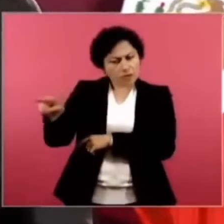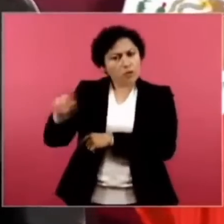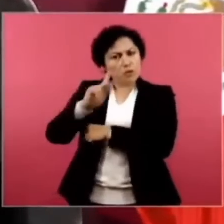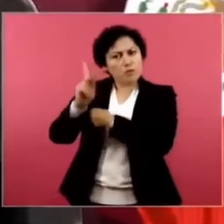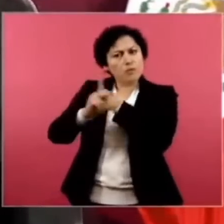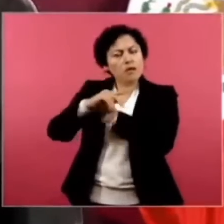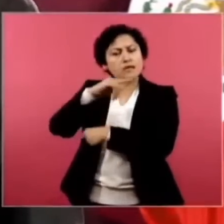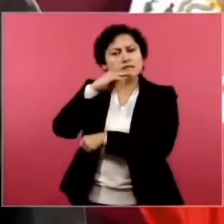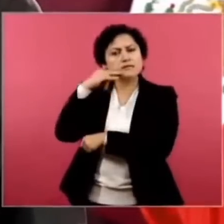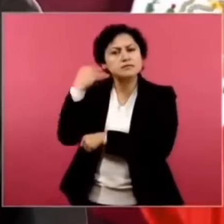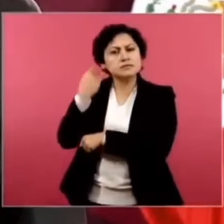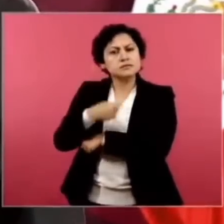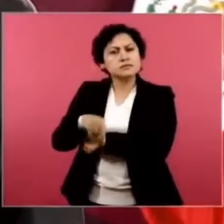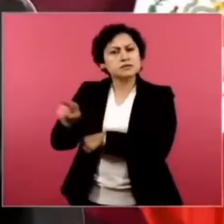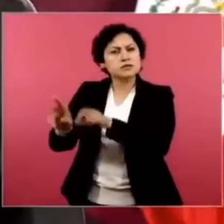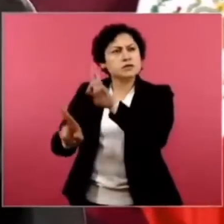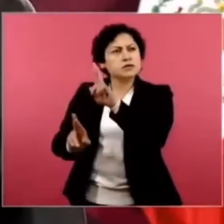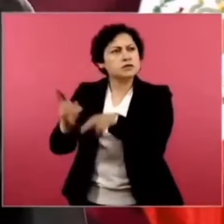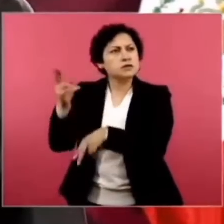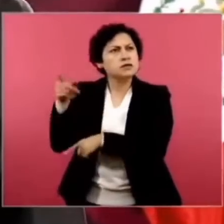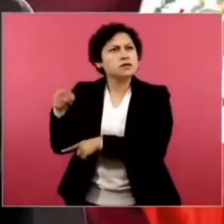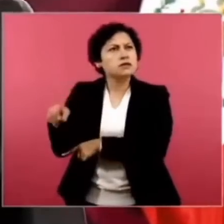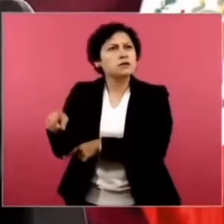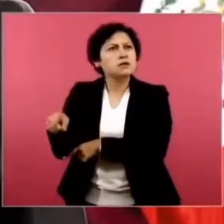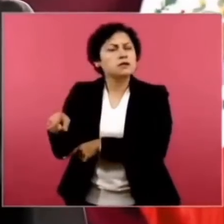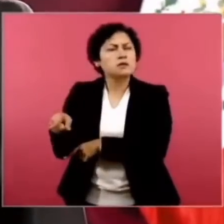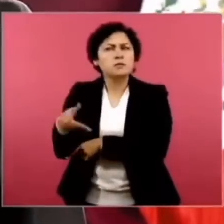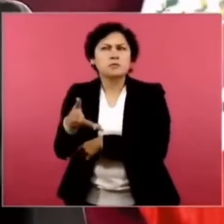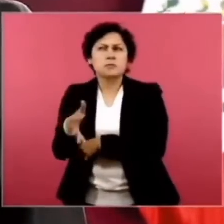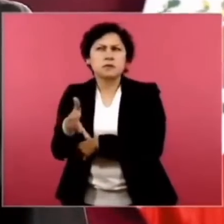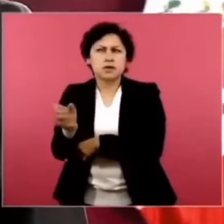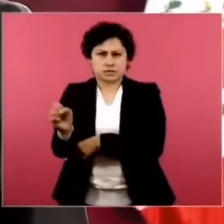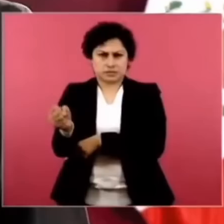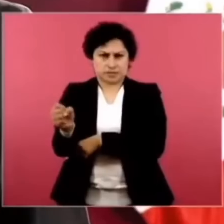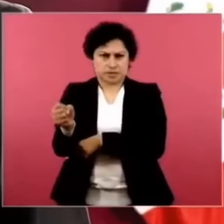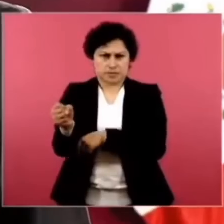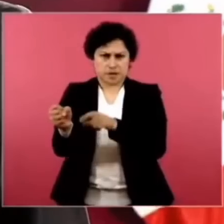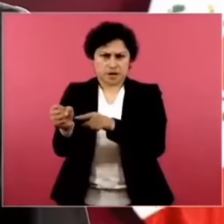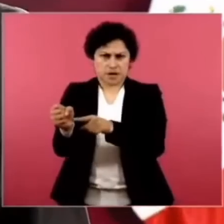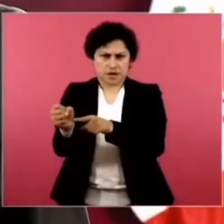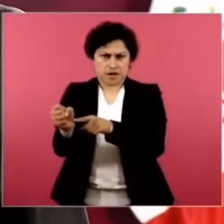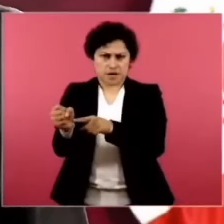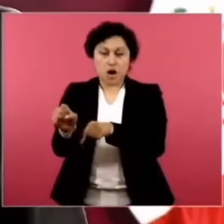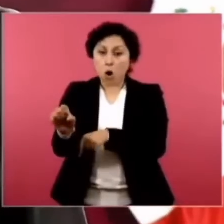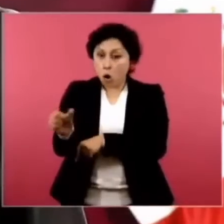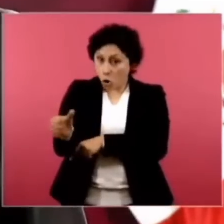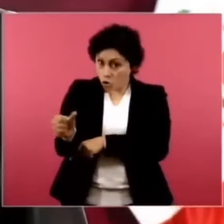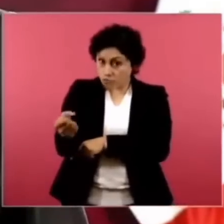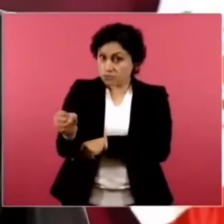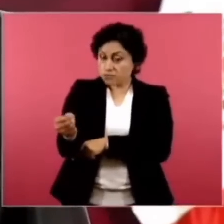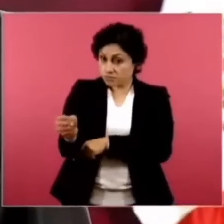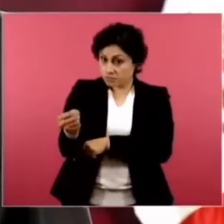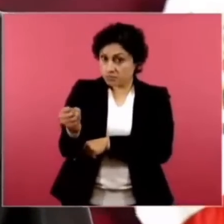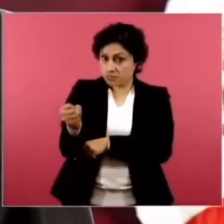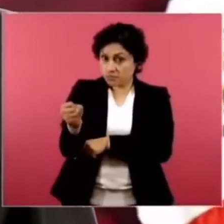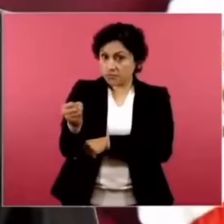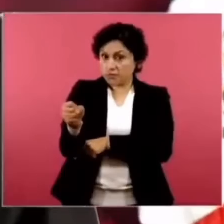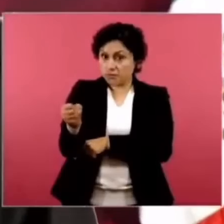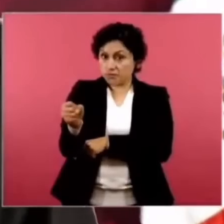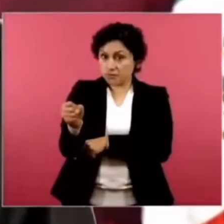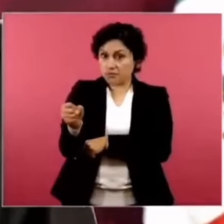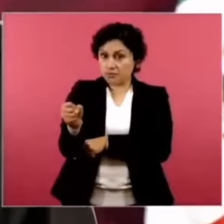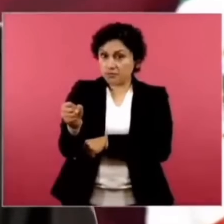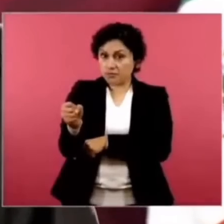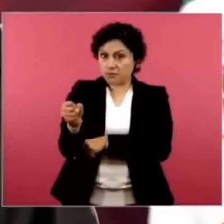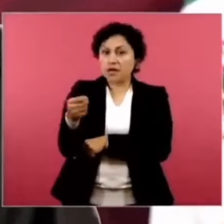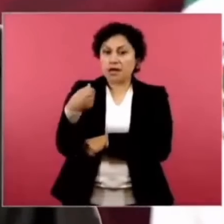en septiembre 11 de septiembre. Ya estaba